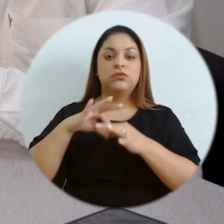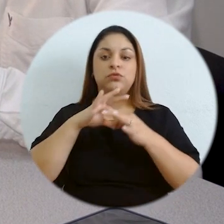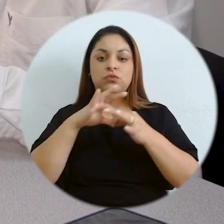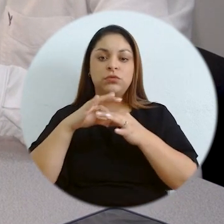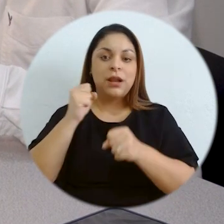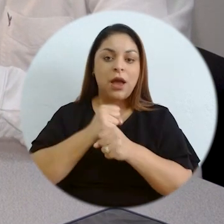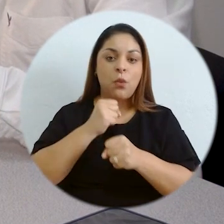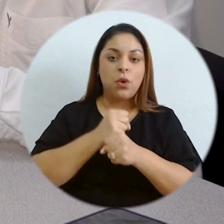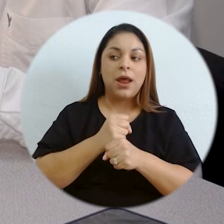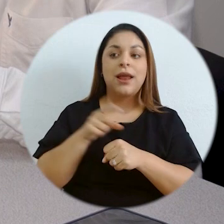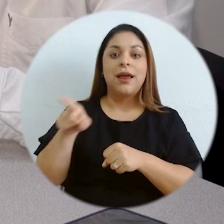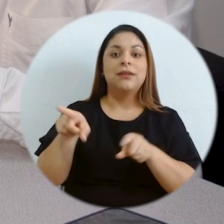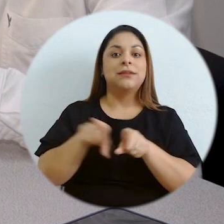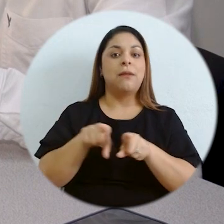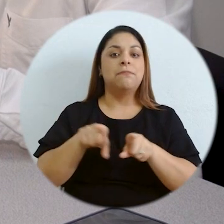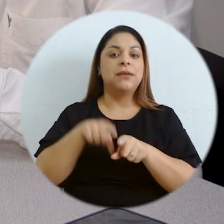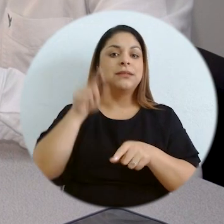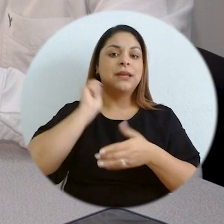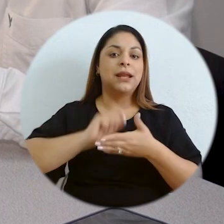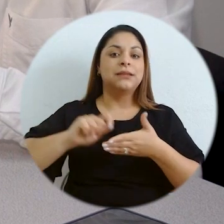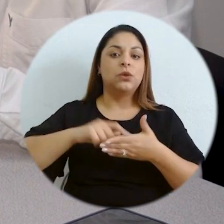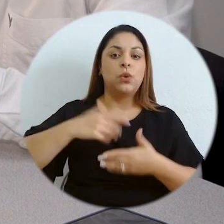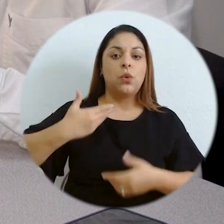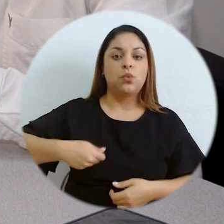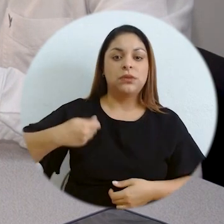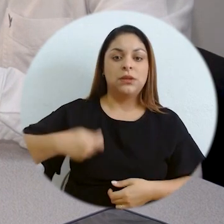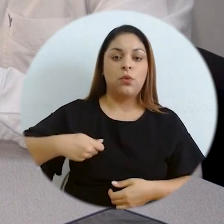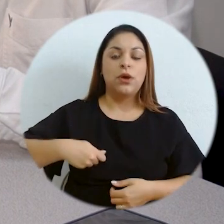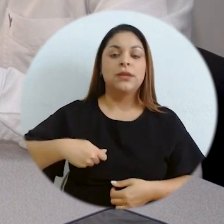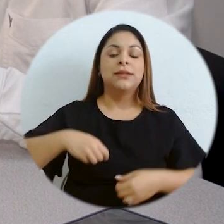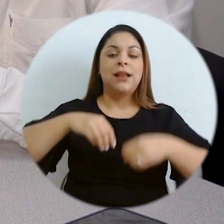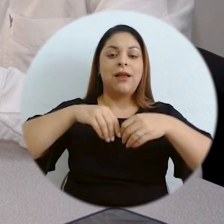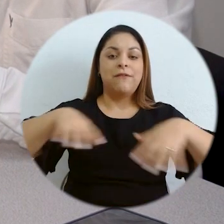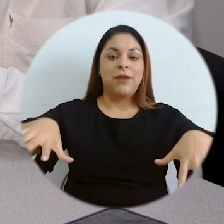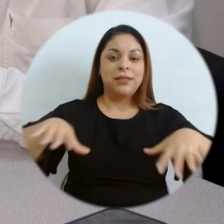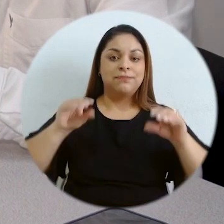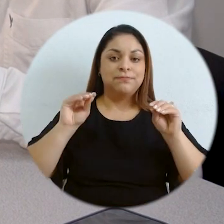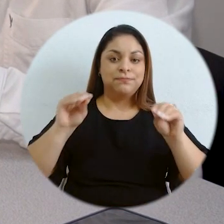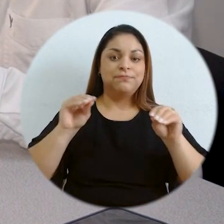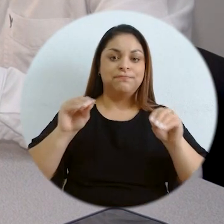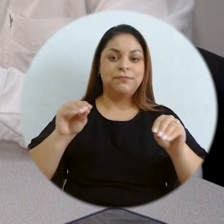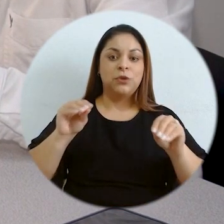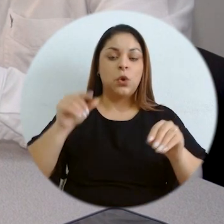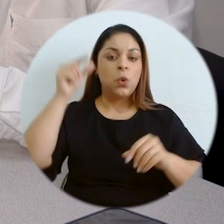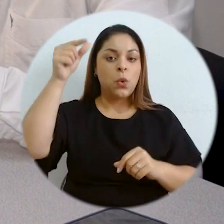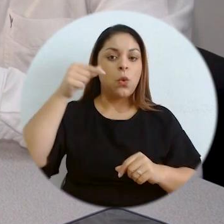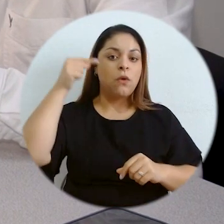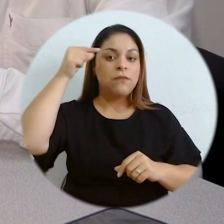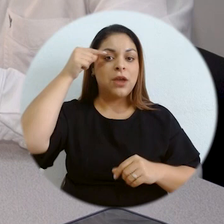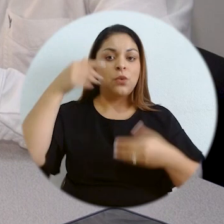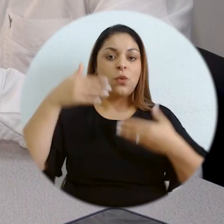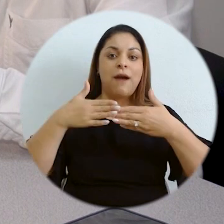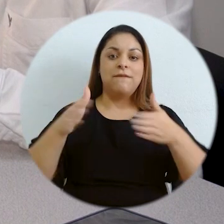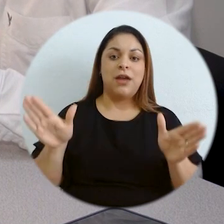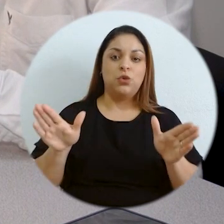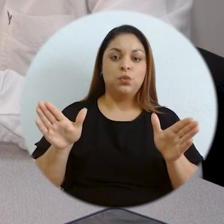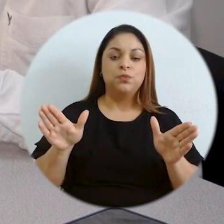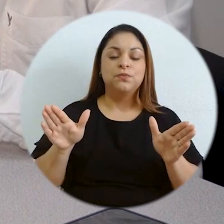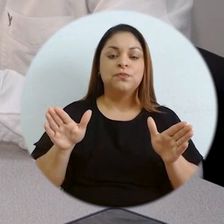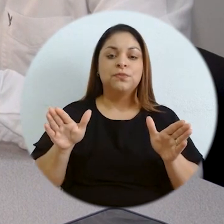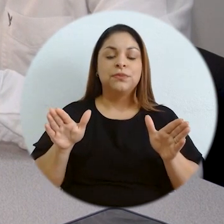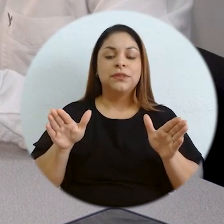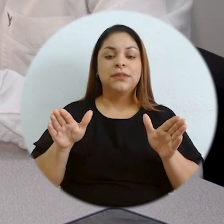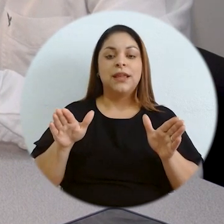Laborales. Ros Medina es además secretario ejecutivo de la Red Académica de Gobierno Abierto Internacional, RAGA,